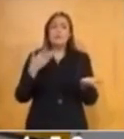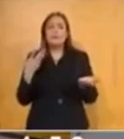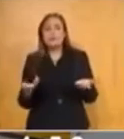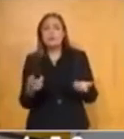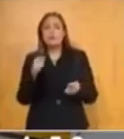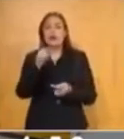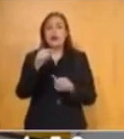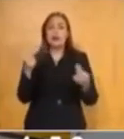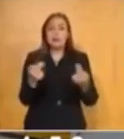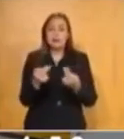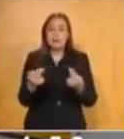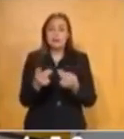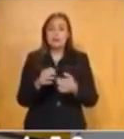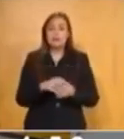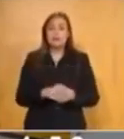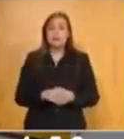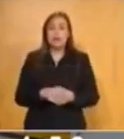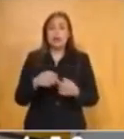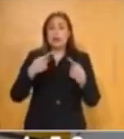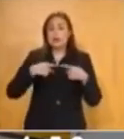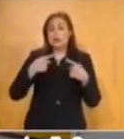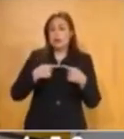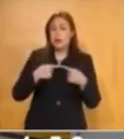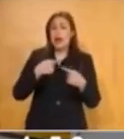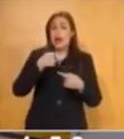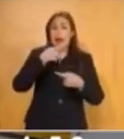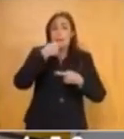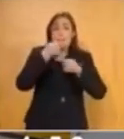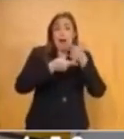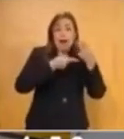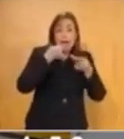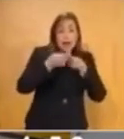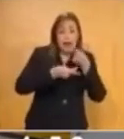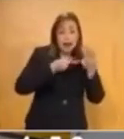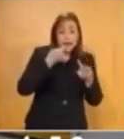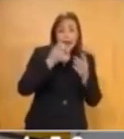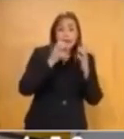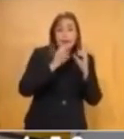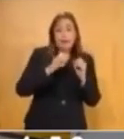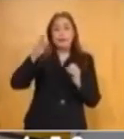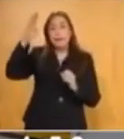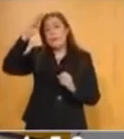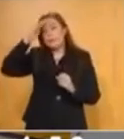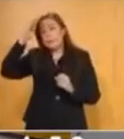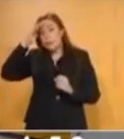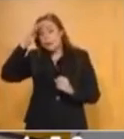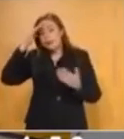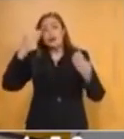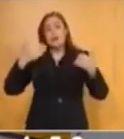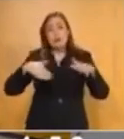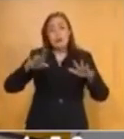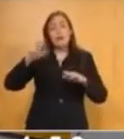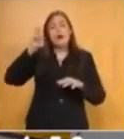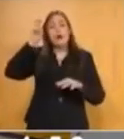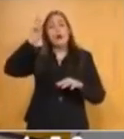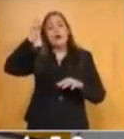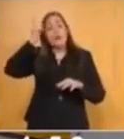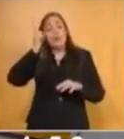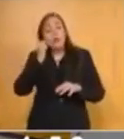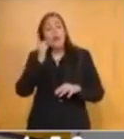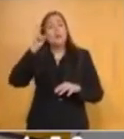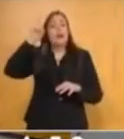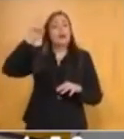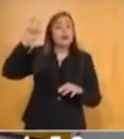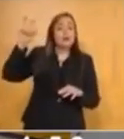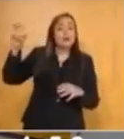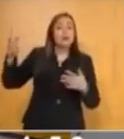esto. Vas a poner personajes hablando o personajes pensando, personajes que están tal vez dormidos, soñando, como Baymax, que al final